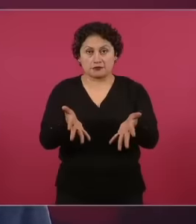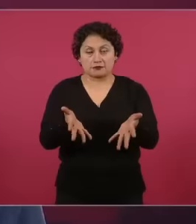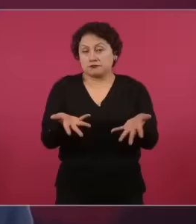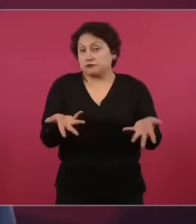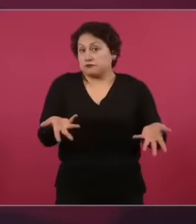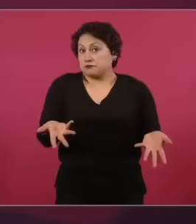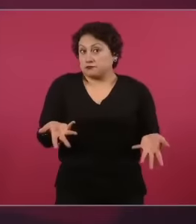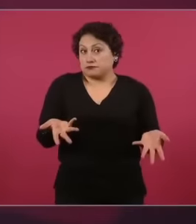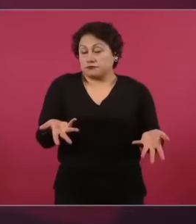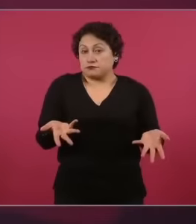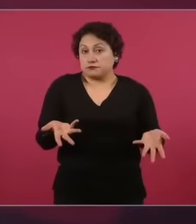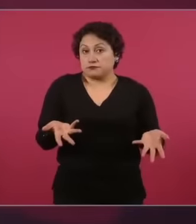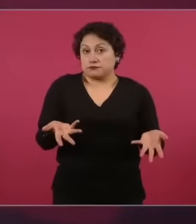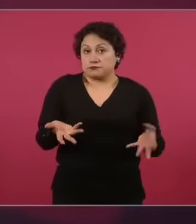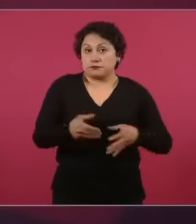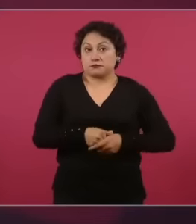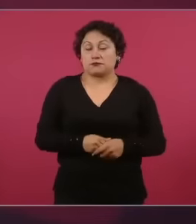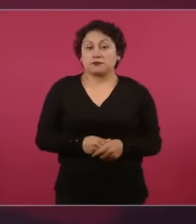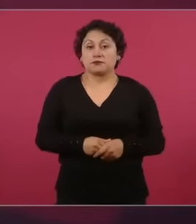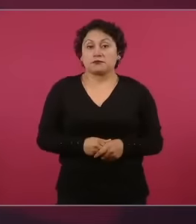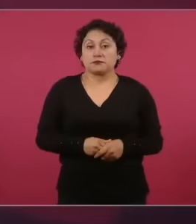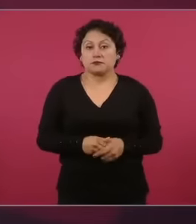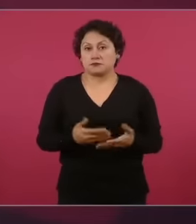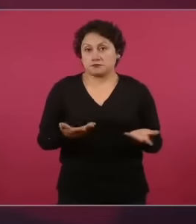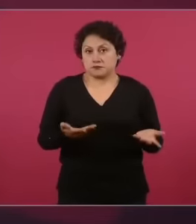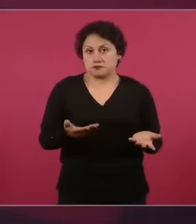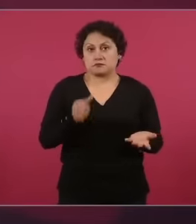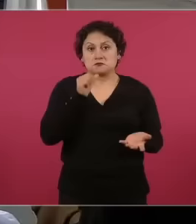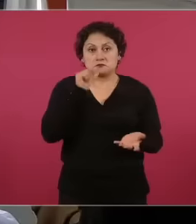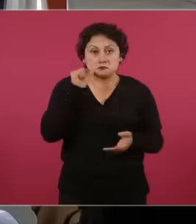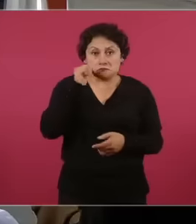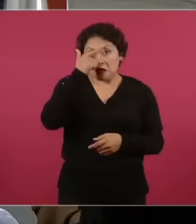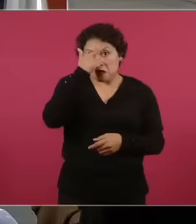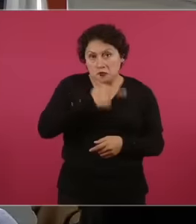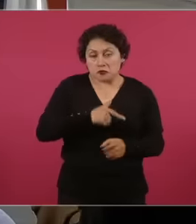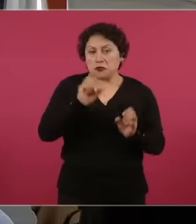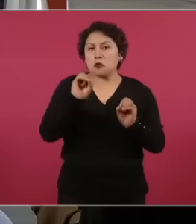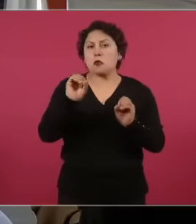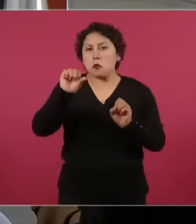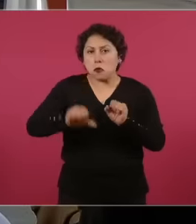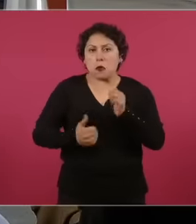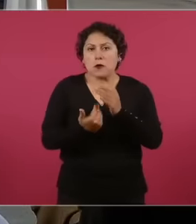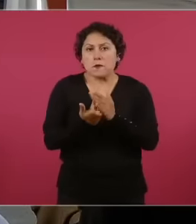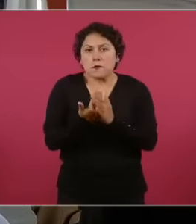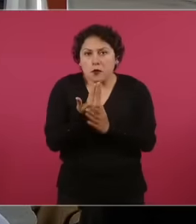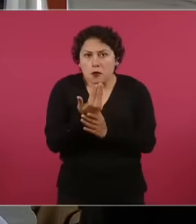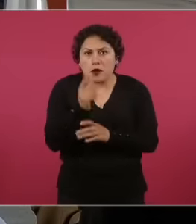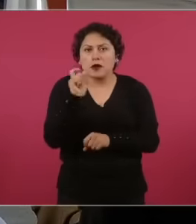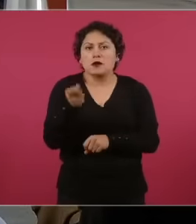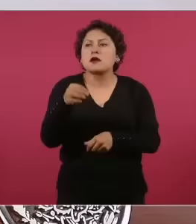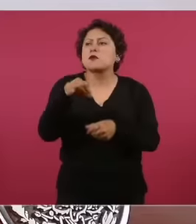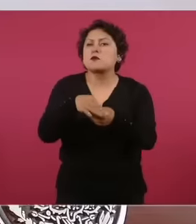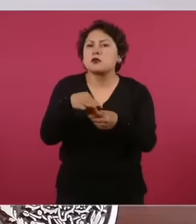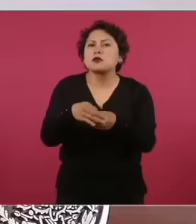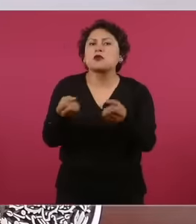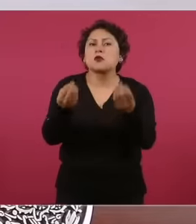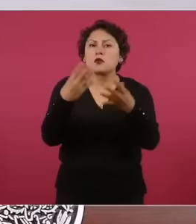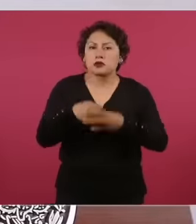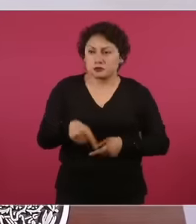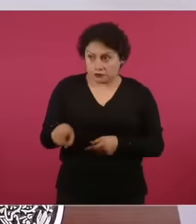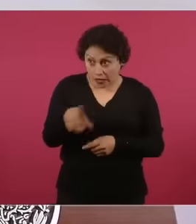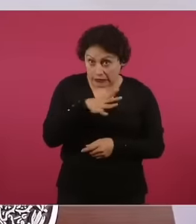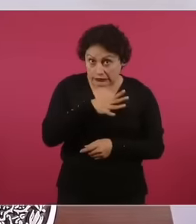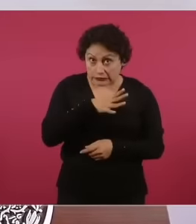pues como sucedió anoche o hoy en la madrugada. ¿Cuántos votos fueron? A ver, ¿no tienes